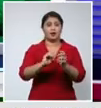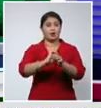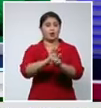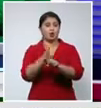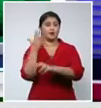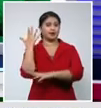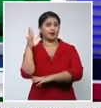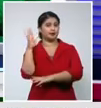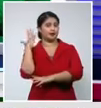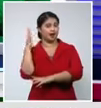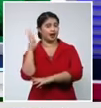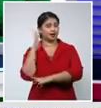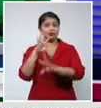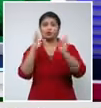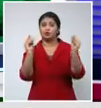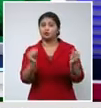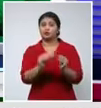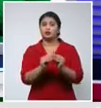acumulan